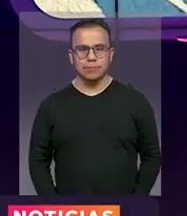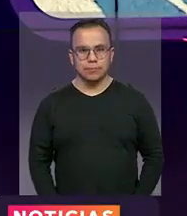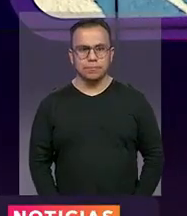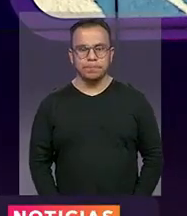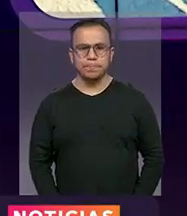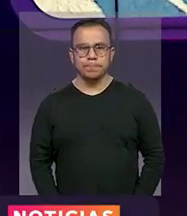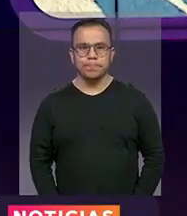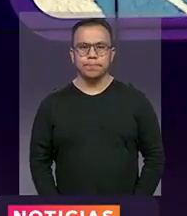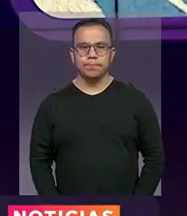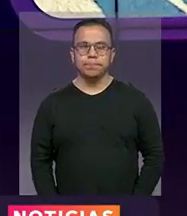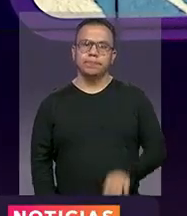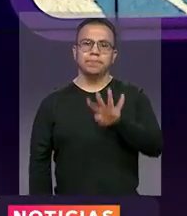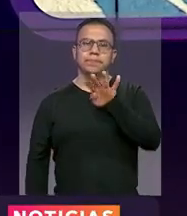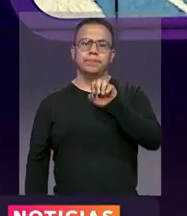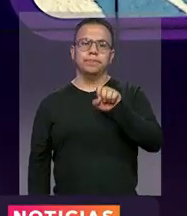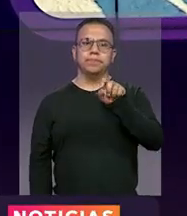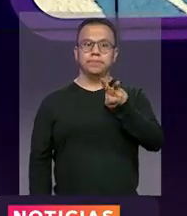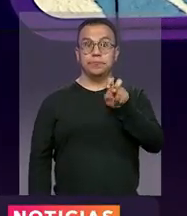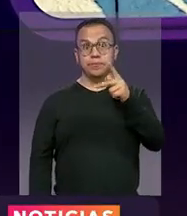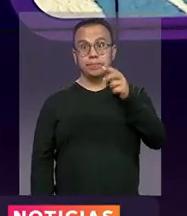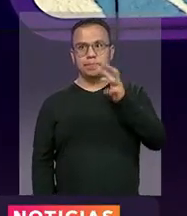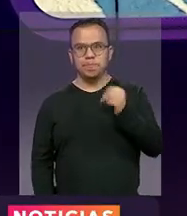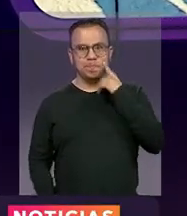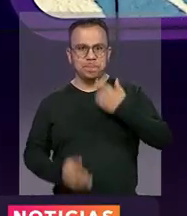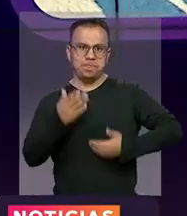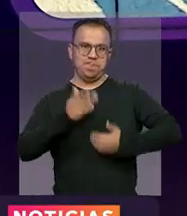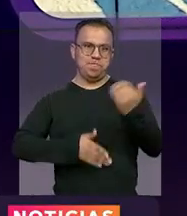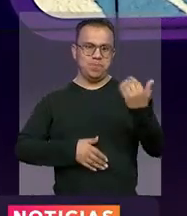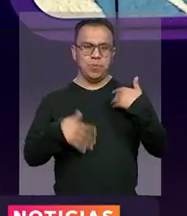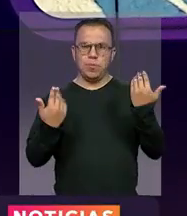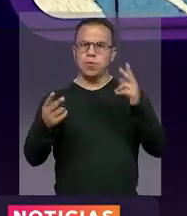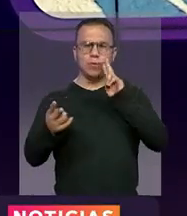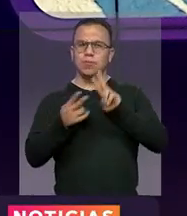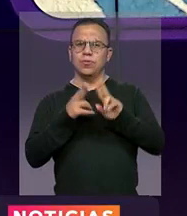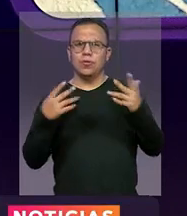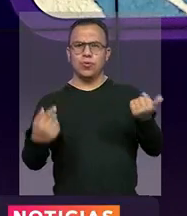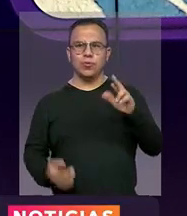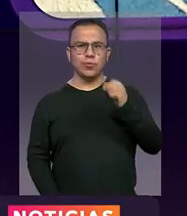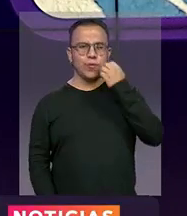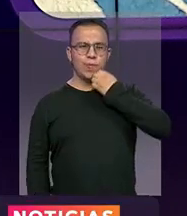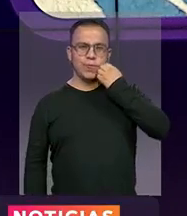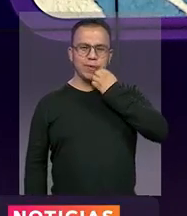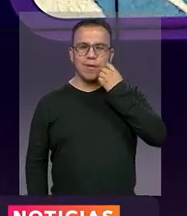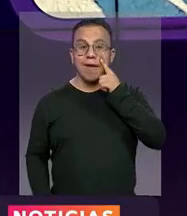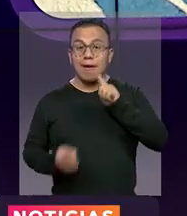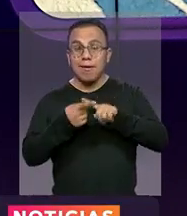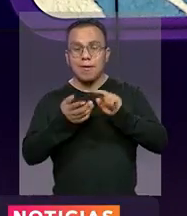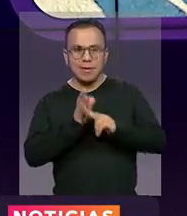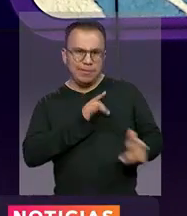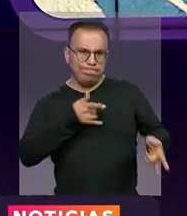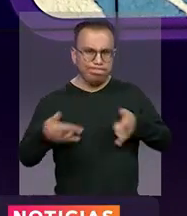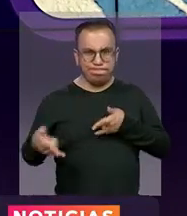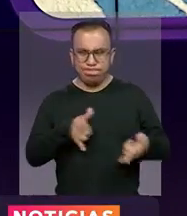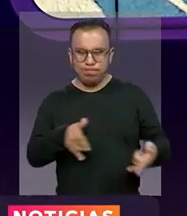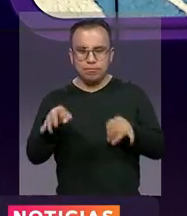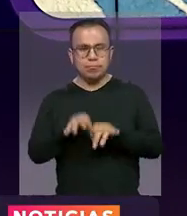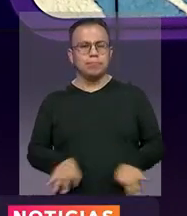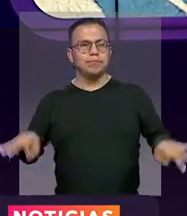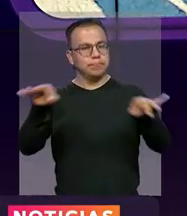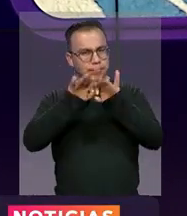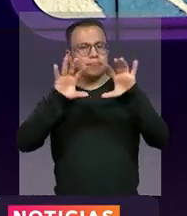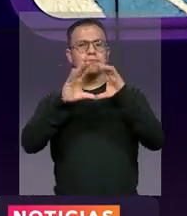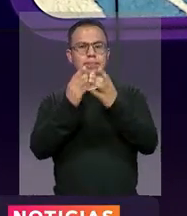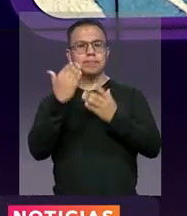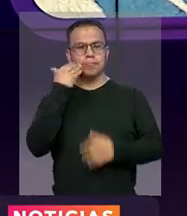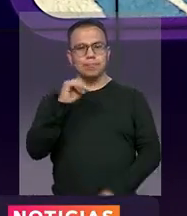Con un prólogo de 4.7 kilómetros arrancó el Giro Don, más conocido como el Giro Rosa. La competencia ciclística más importante del mundo a